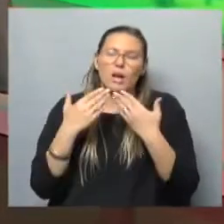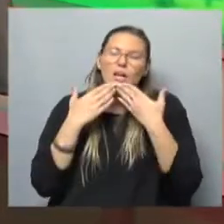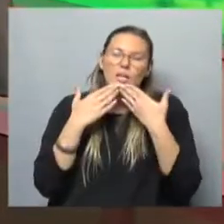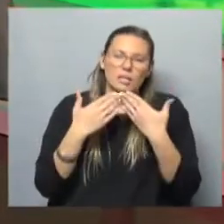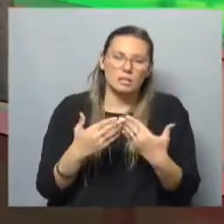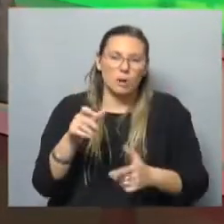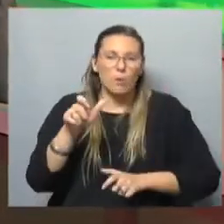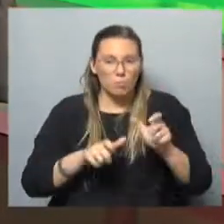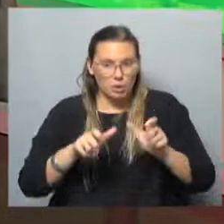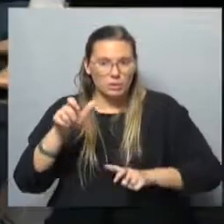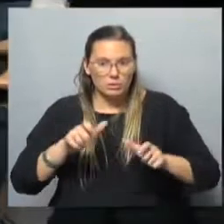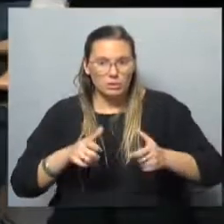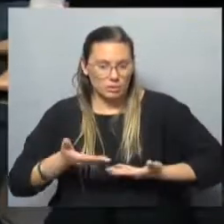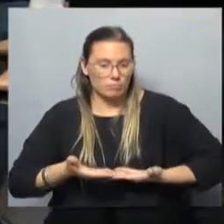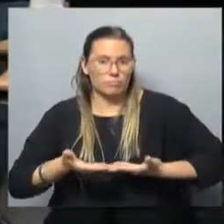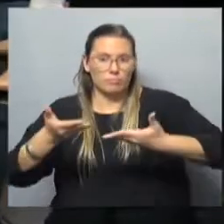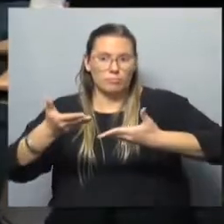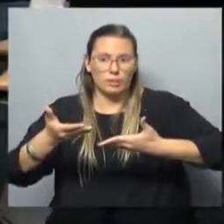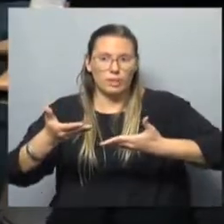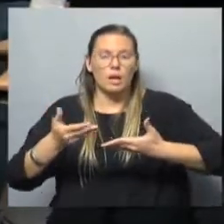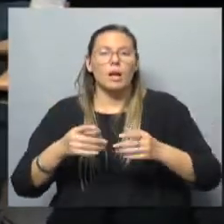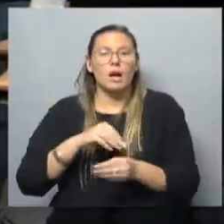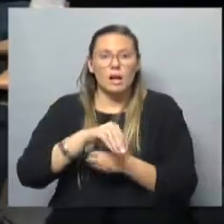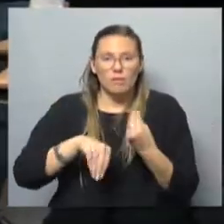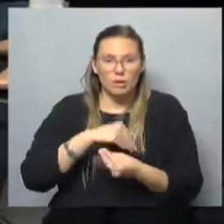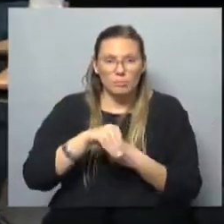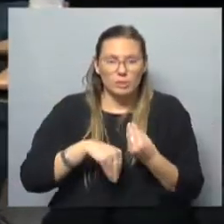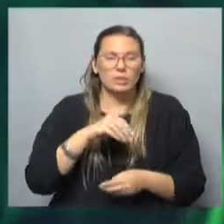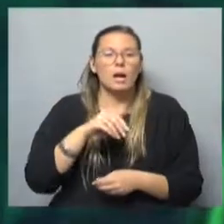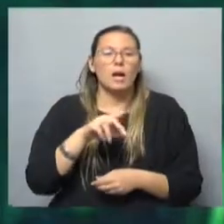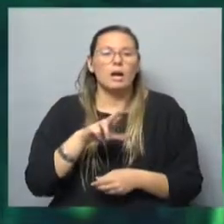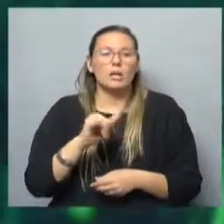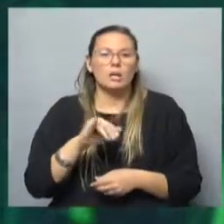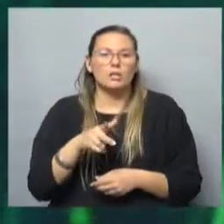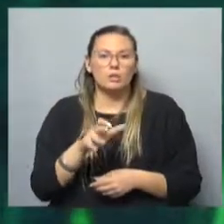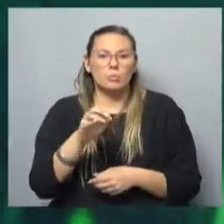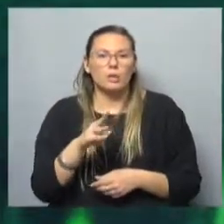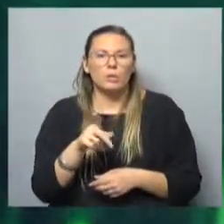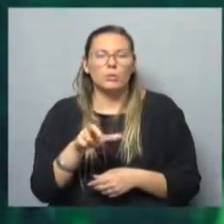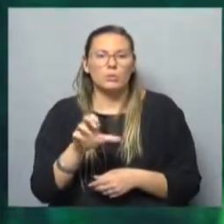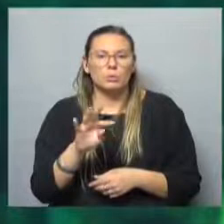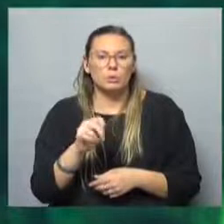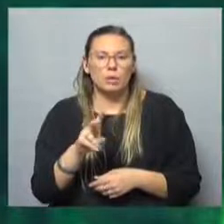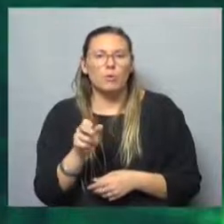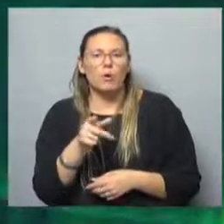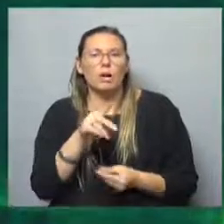agradecimiento a la gente que nos llevó, en especial a la familia Raichopi, a Gustavo, a su señora, a su